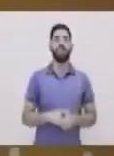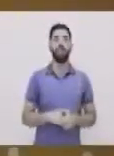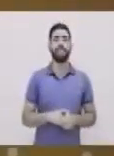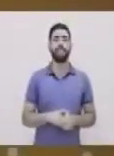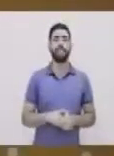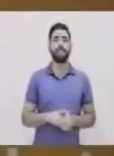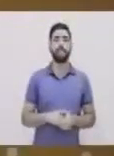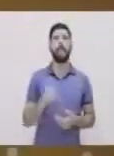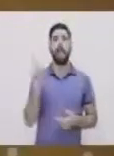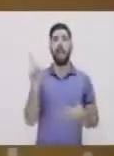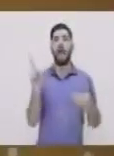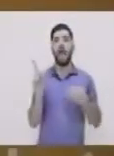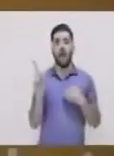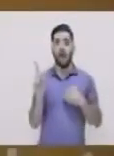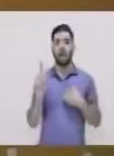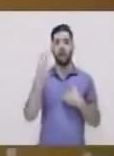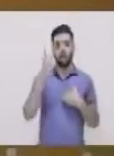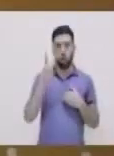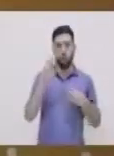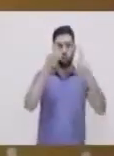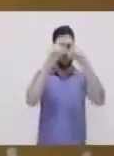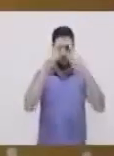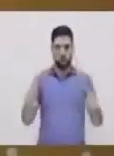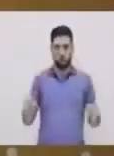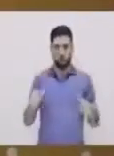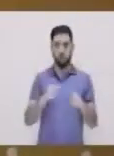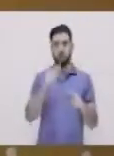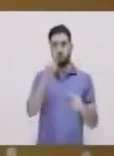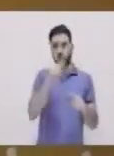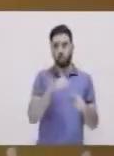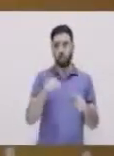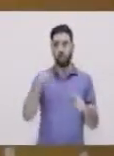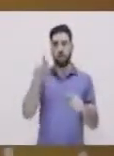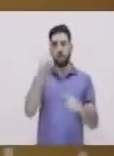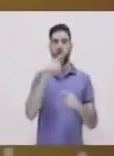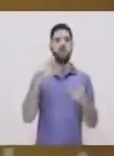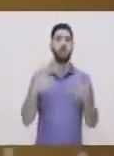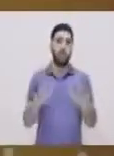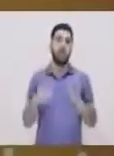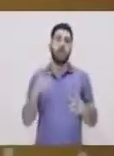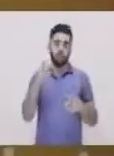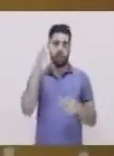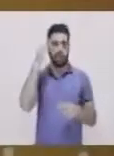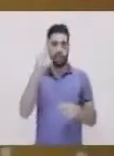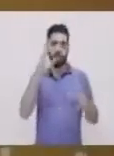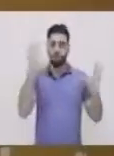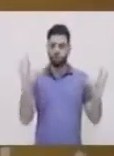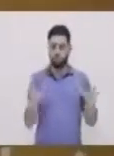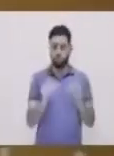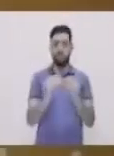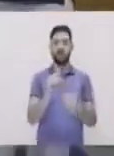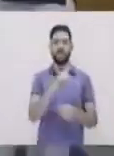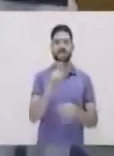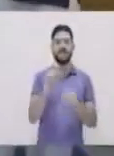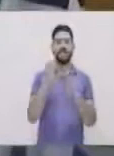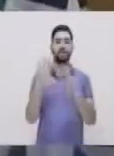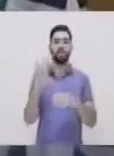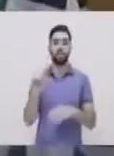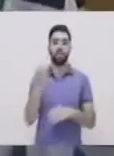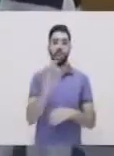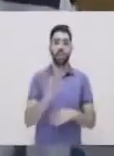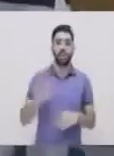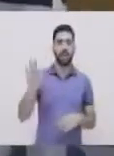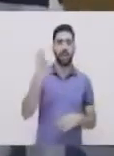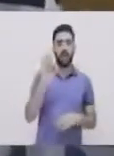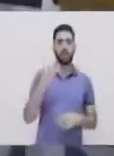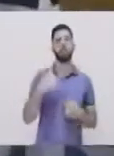dos lados, podemos sacar el otro por la resta, porque ya sabemos que tienen que sumar 180 grados. Profe, y me